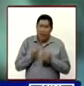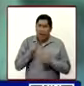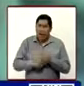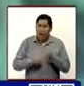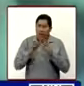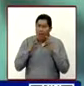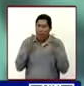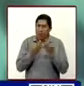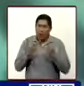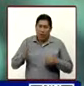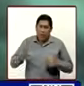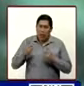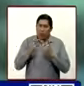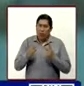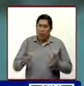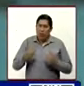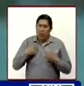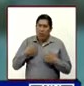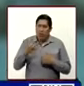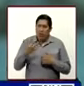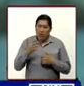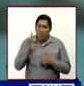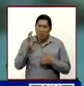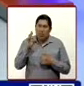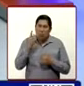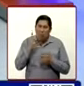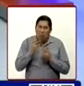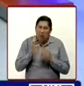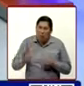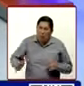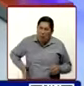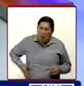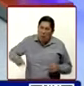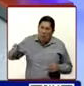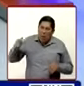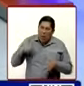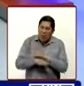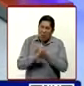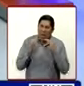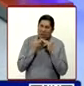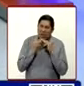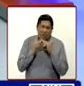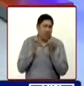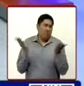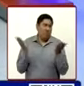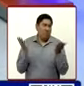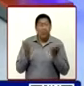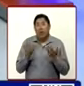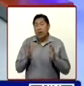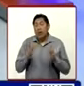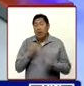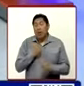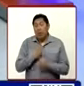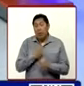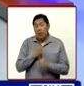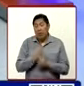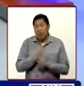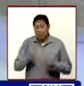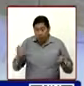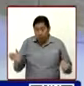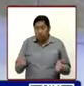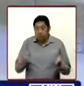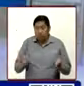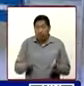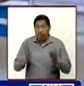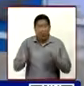cada familia en Potosí tiene de 5 a 7 perros. Imagínate. Dentro de la casa. Imagínate. Ahora, se tendrá que trabajar más allá de las campañas